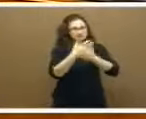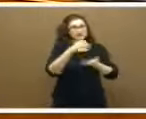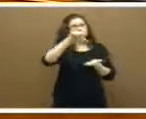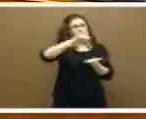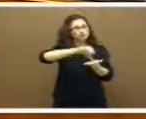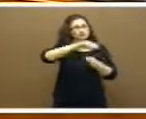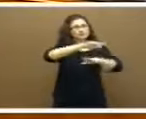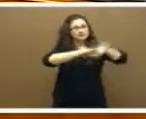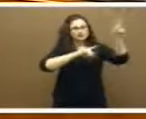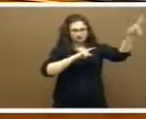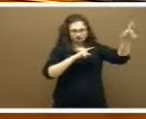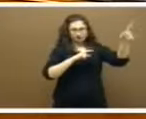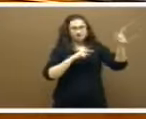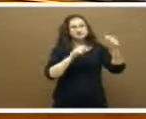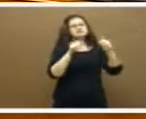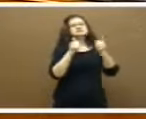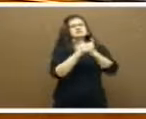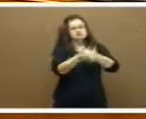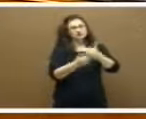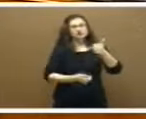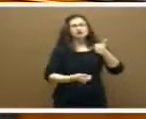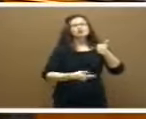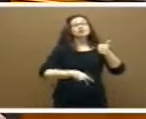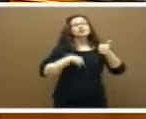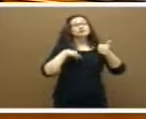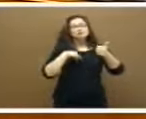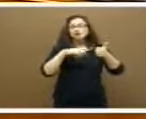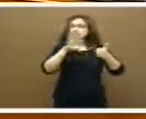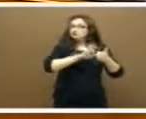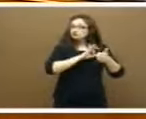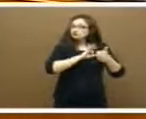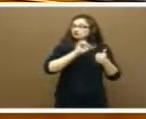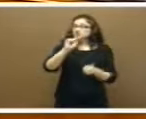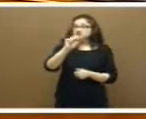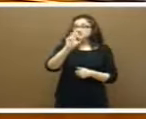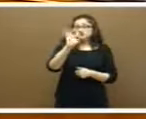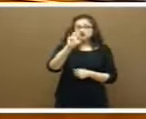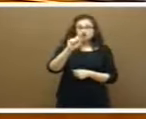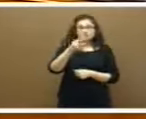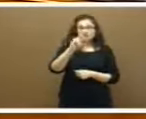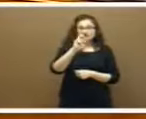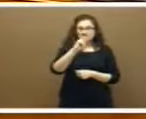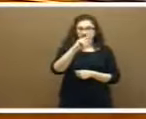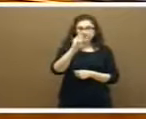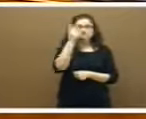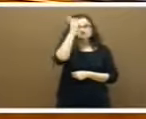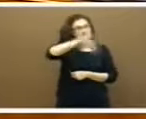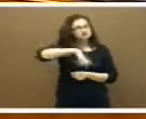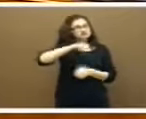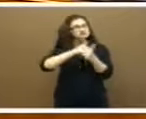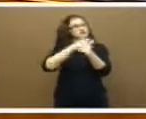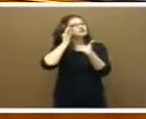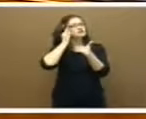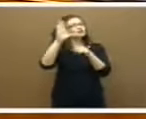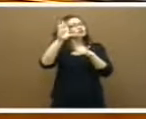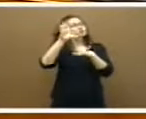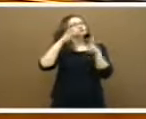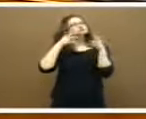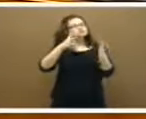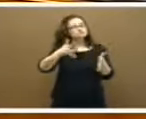central, con el secretario de Estado, señor Beteta, y con la secretaria del Consejo General